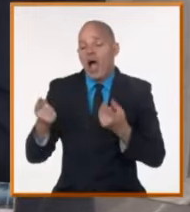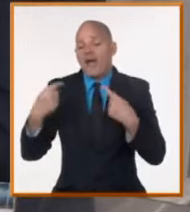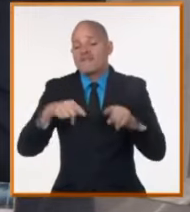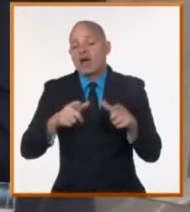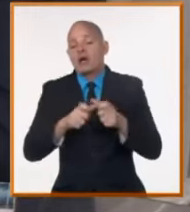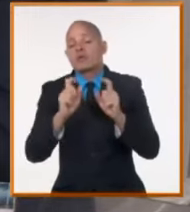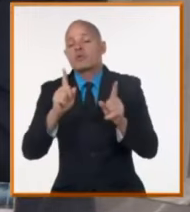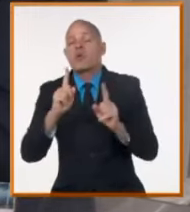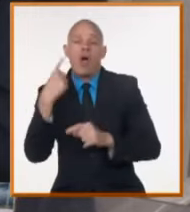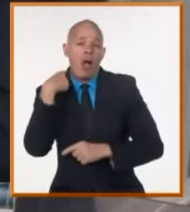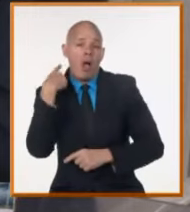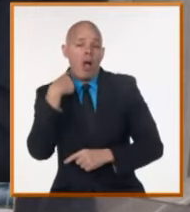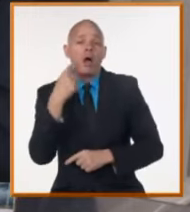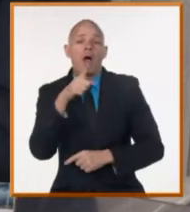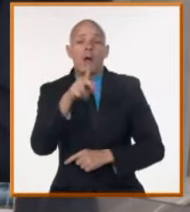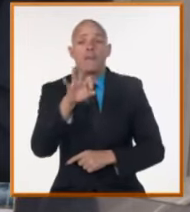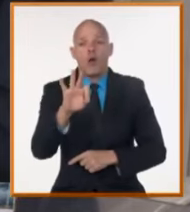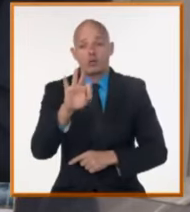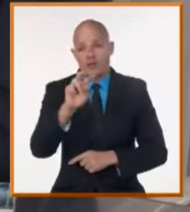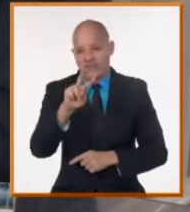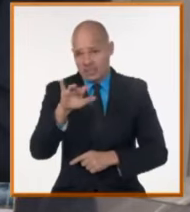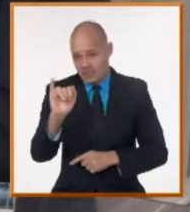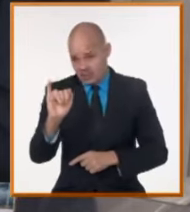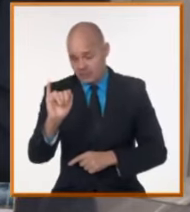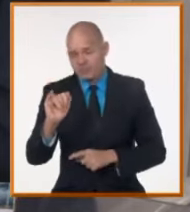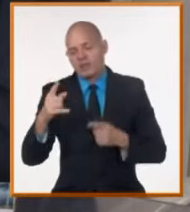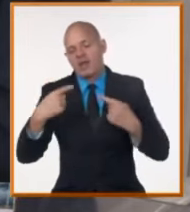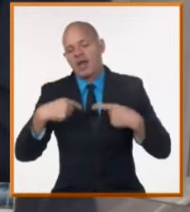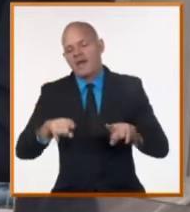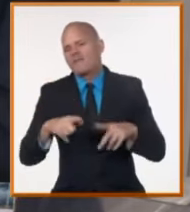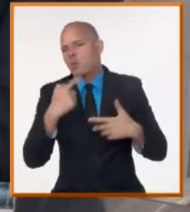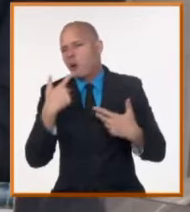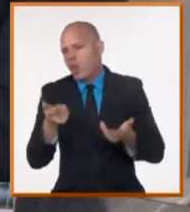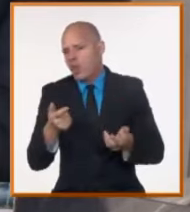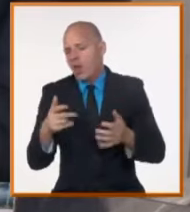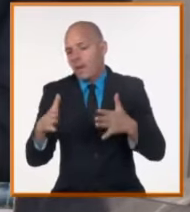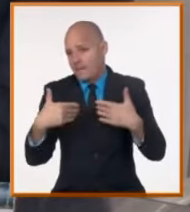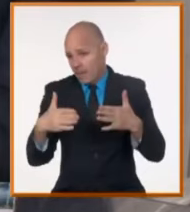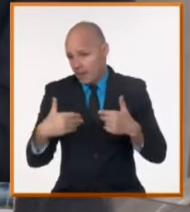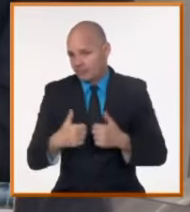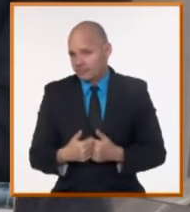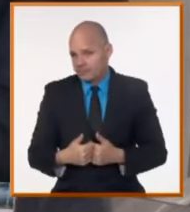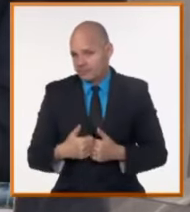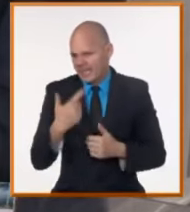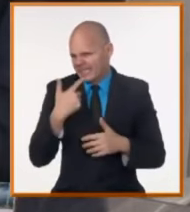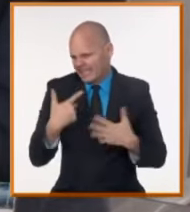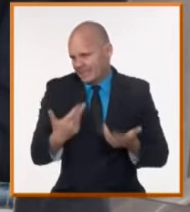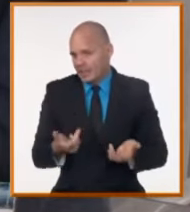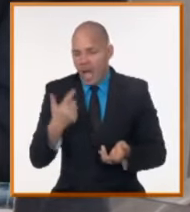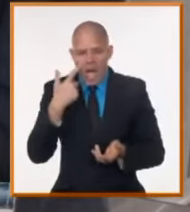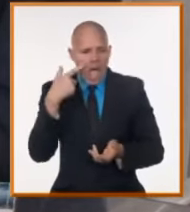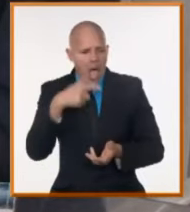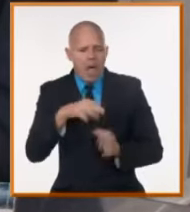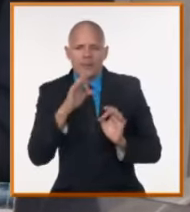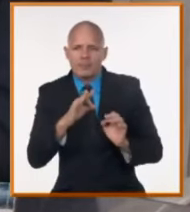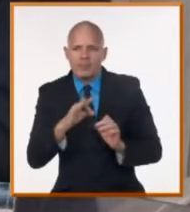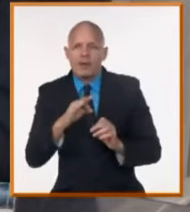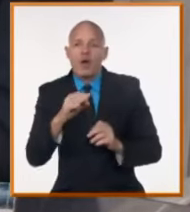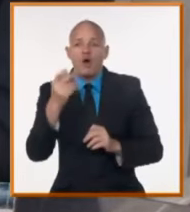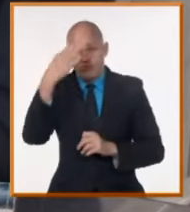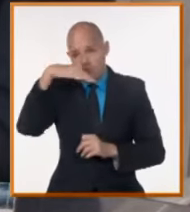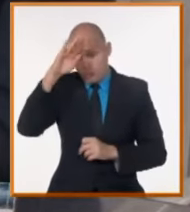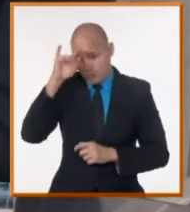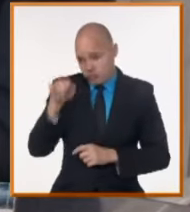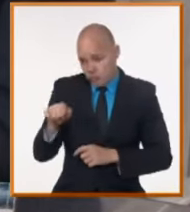en 1826. El tema de la independencia de Cuba y Puerto Rico. Estados Unidos hizo unas instrucciones larguísimas. Es decir, Henry Clay, que